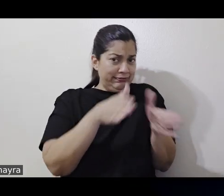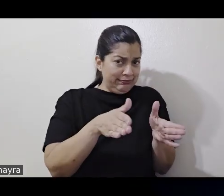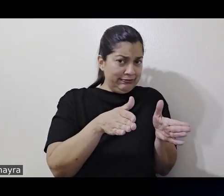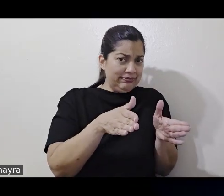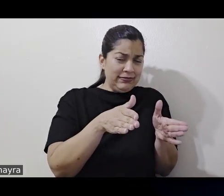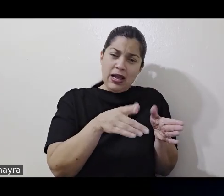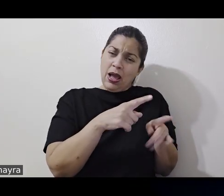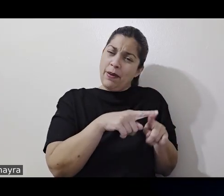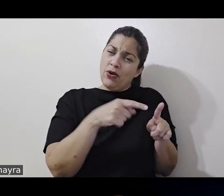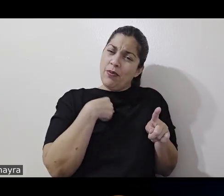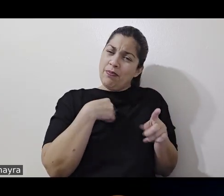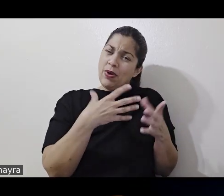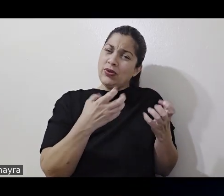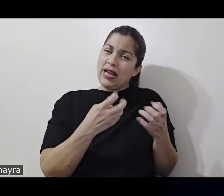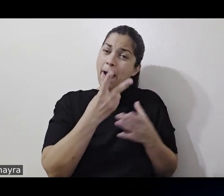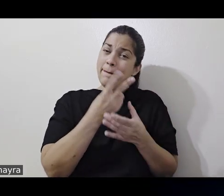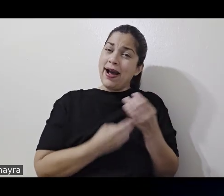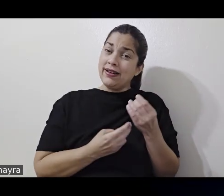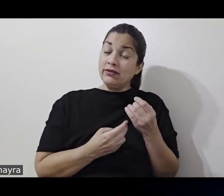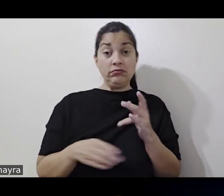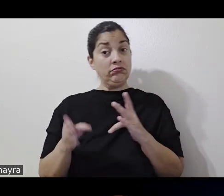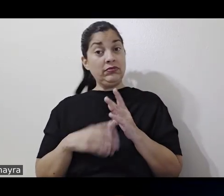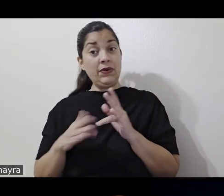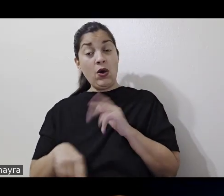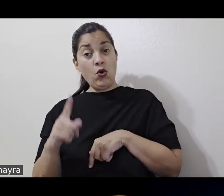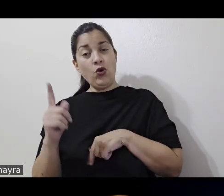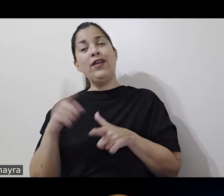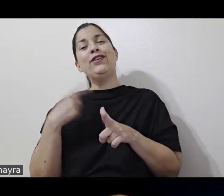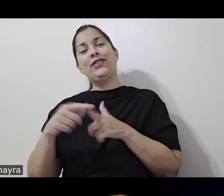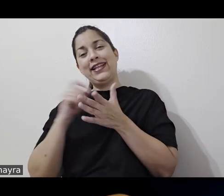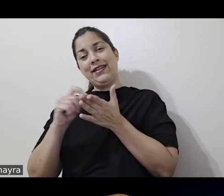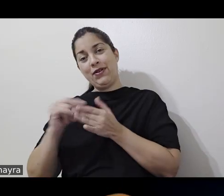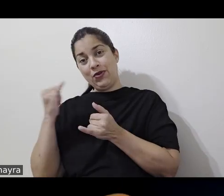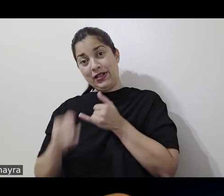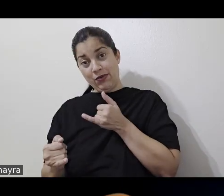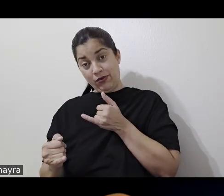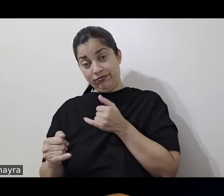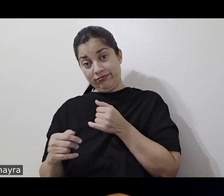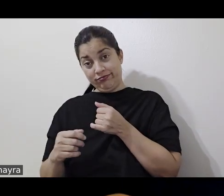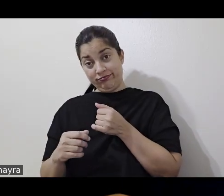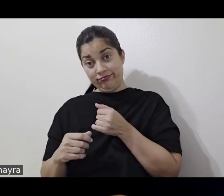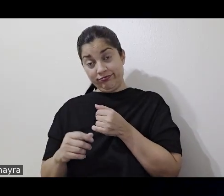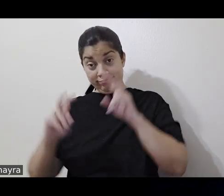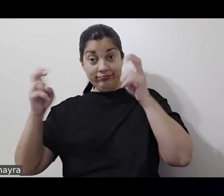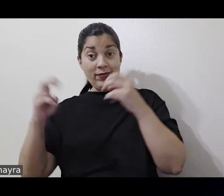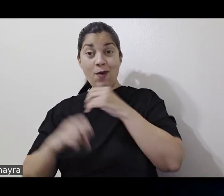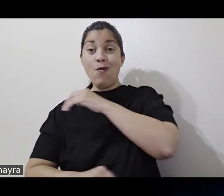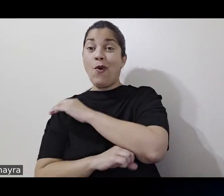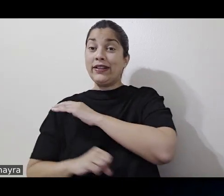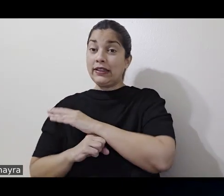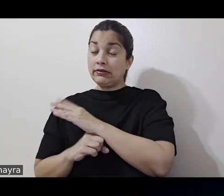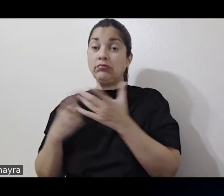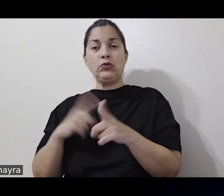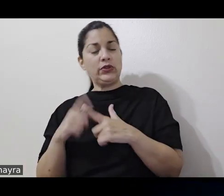gustaría que fueran pares y me faltaba uno. Y ahí fue que escribí el último que se titula Puentes. Y ahí dije, mira, ya tengo 12